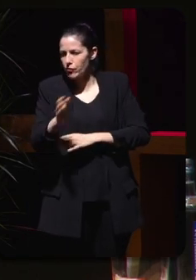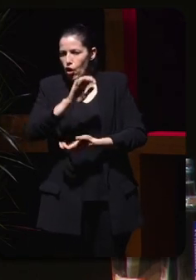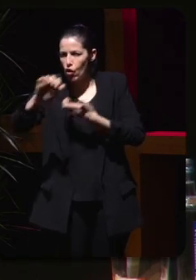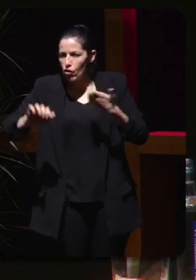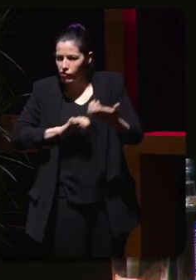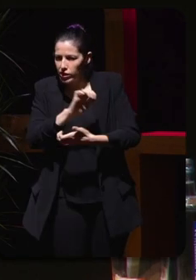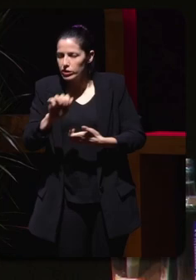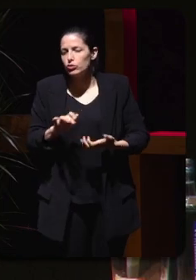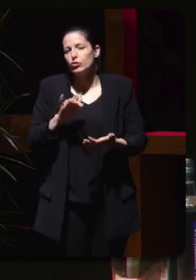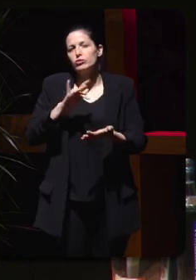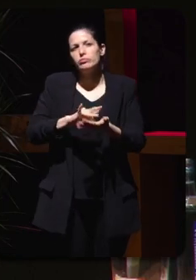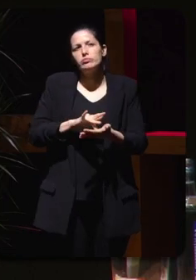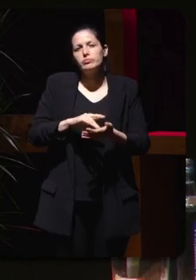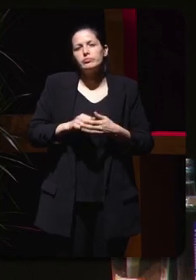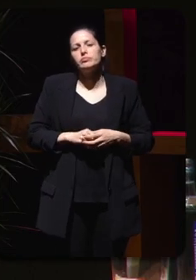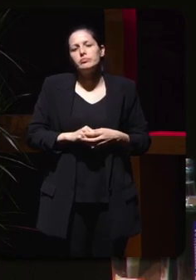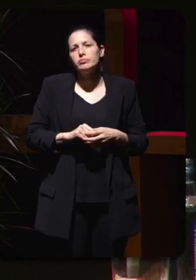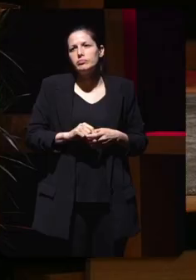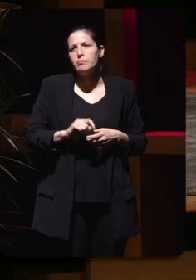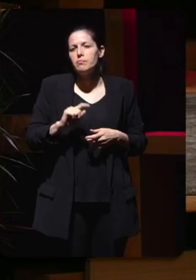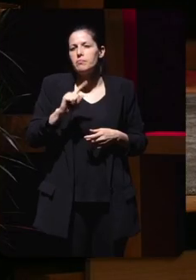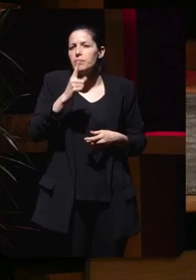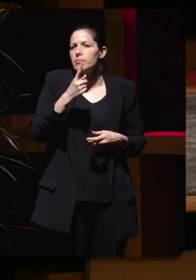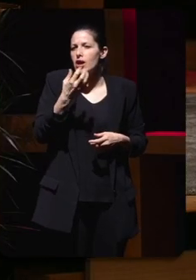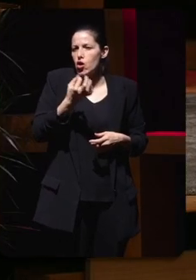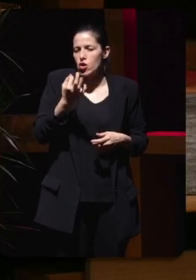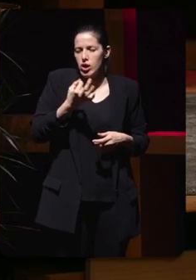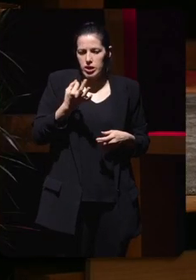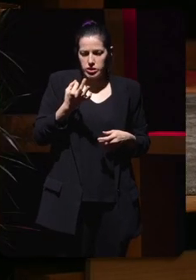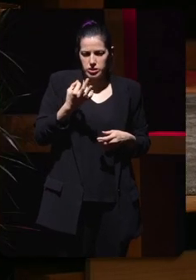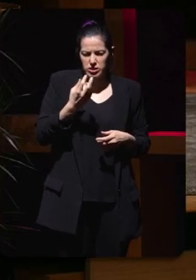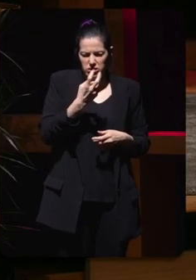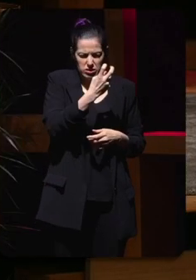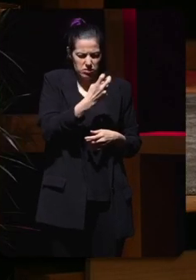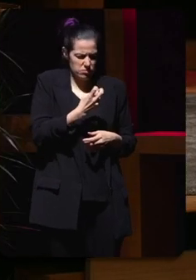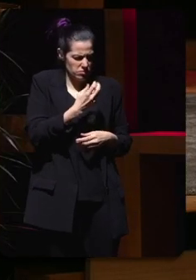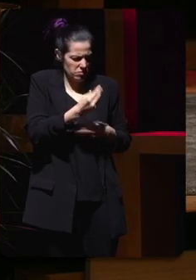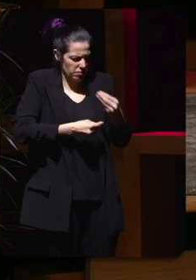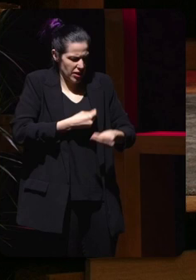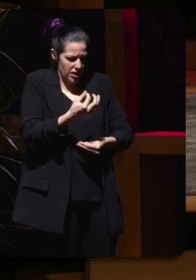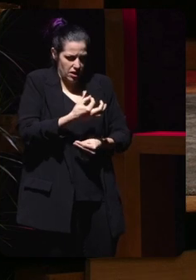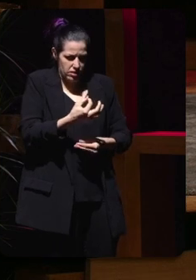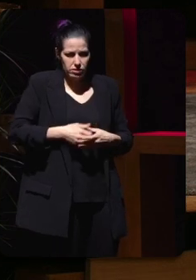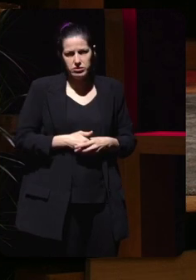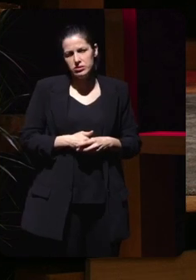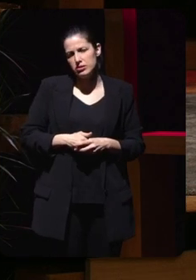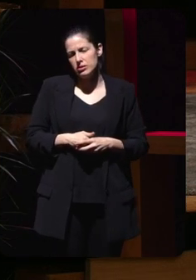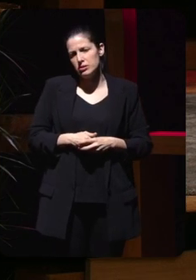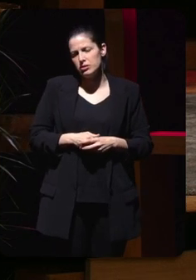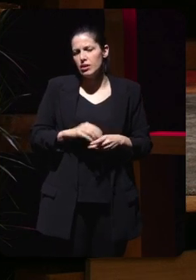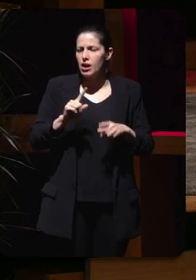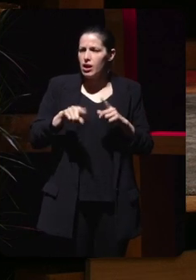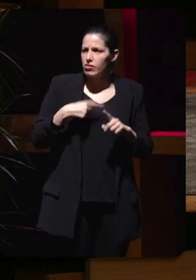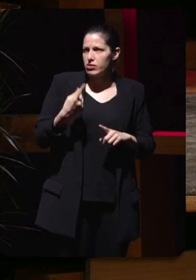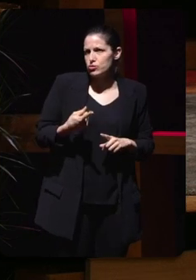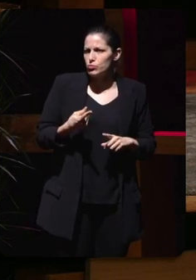pues, ¿qué éramos primero? Pues unas intrusas absolutamente inaceptables, ¿no? ¿Qué hacen estas aquí? Luego, pues, ostras,